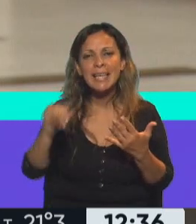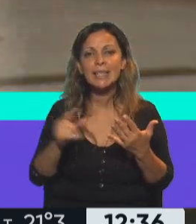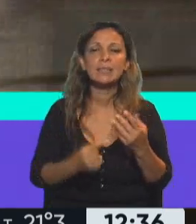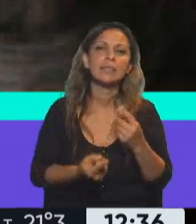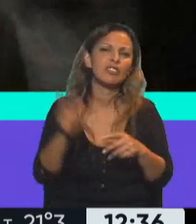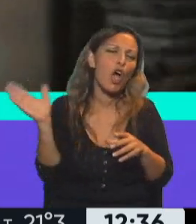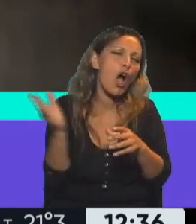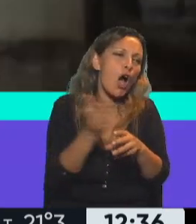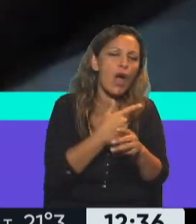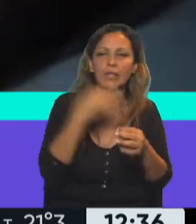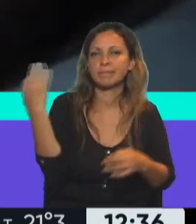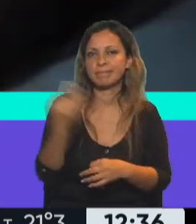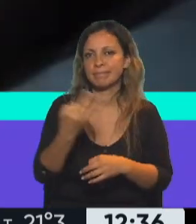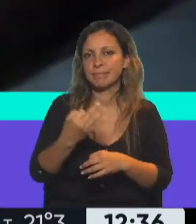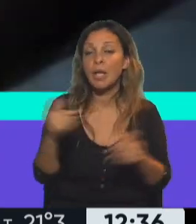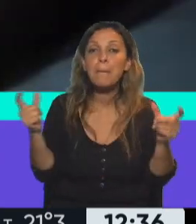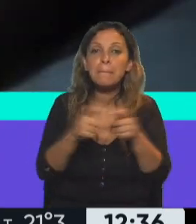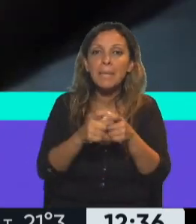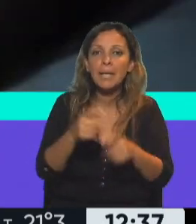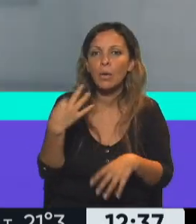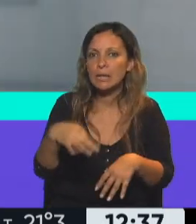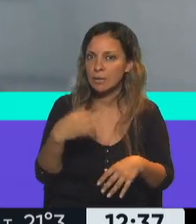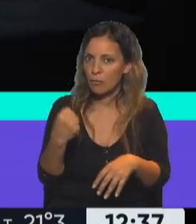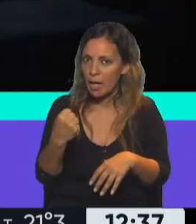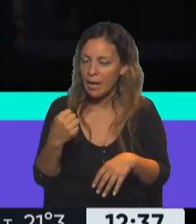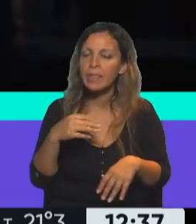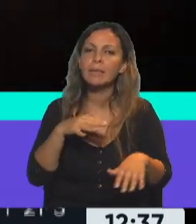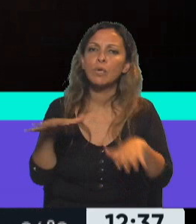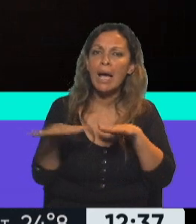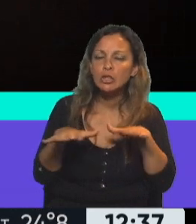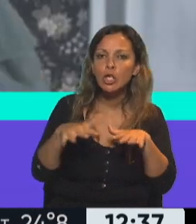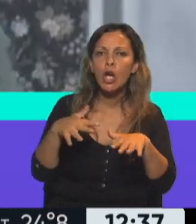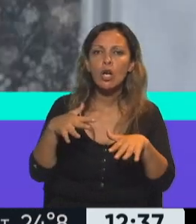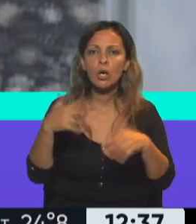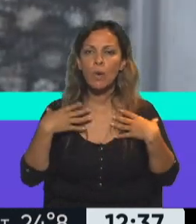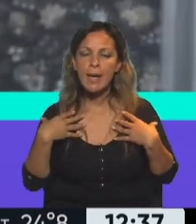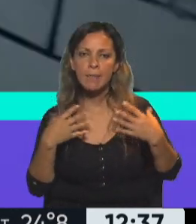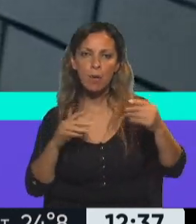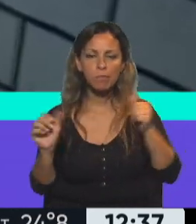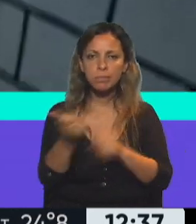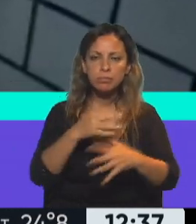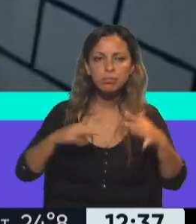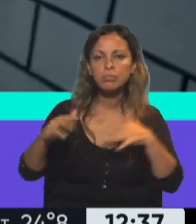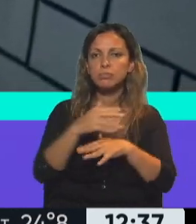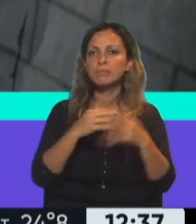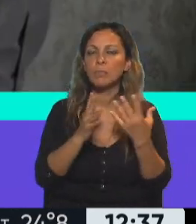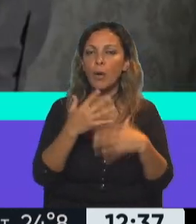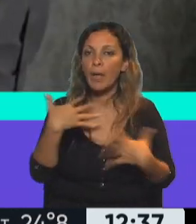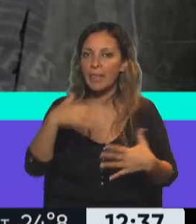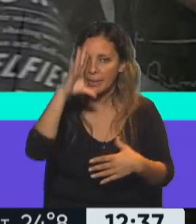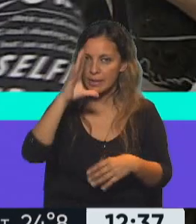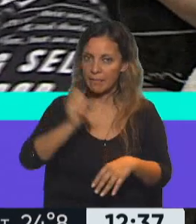todos excelentes. Es una peli fuerte, tiene mucha acción, mucho movimiento de cuerpo y bueno, fue un